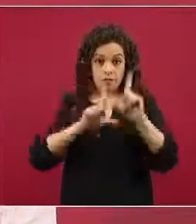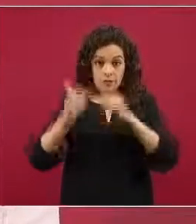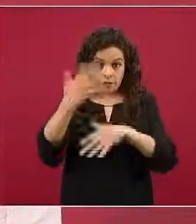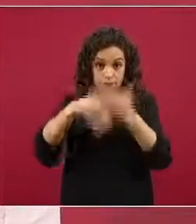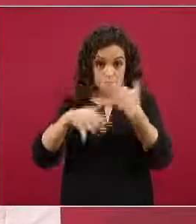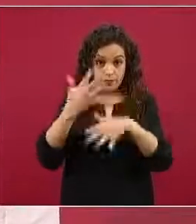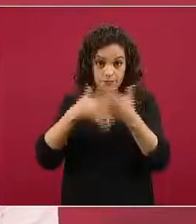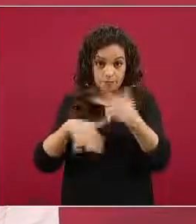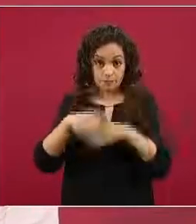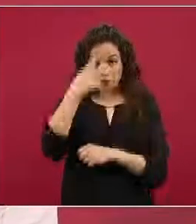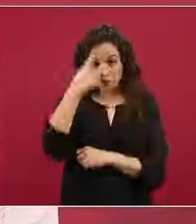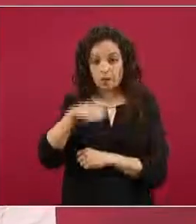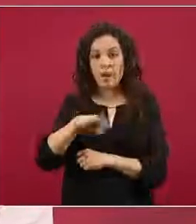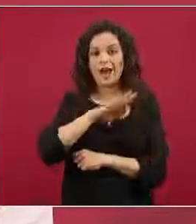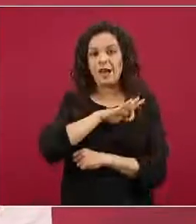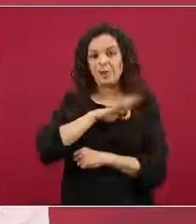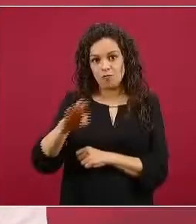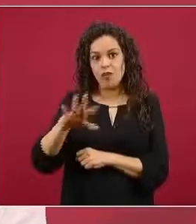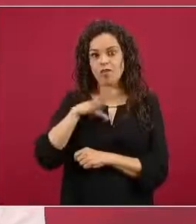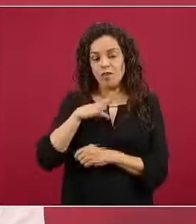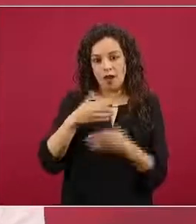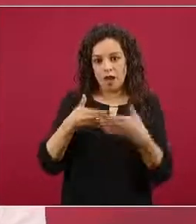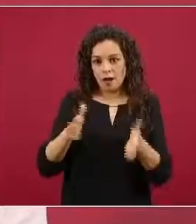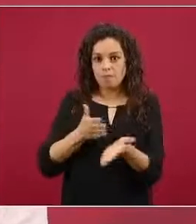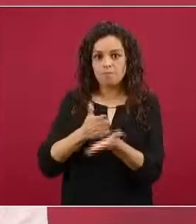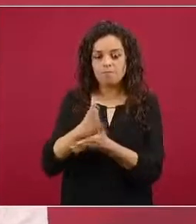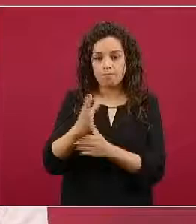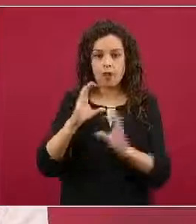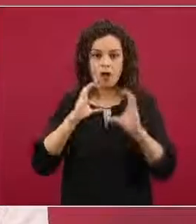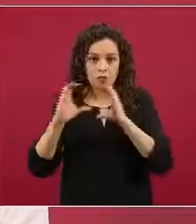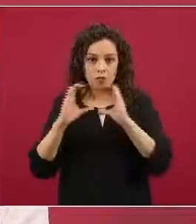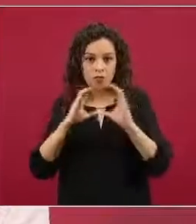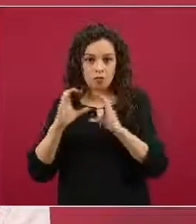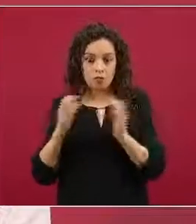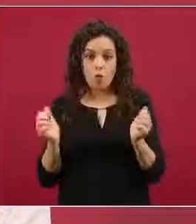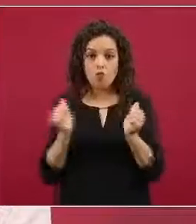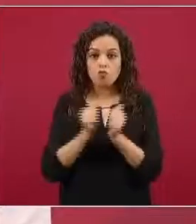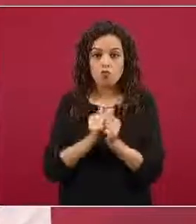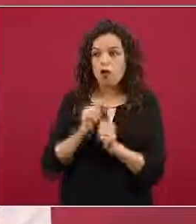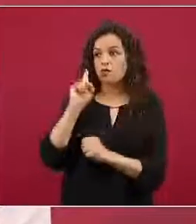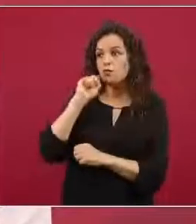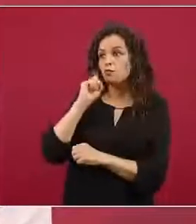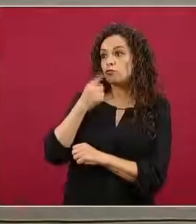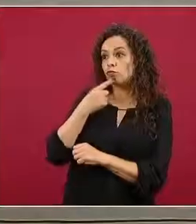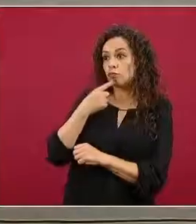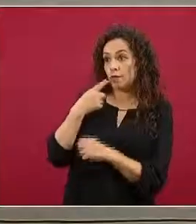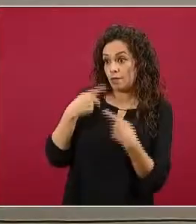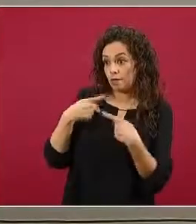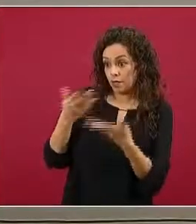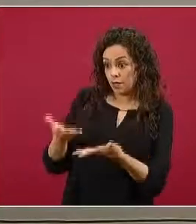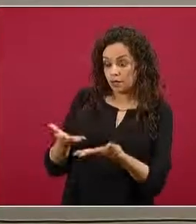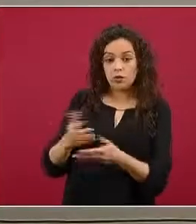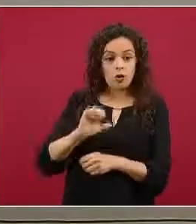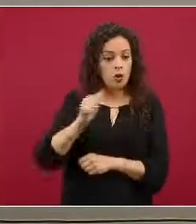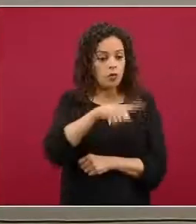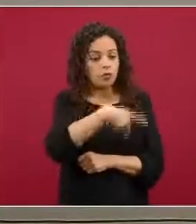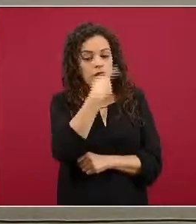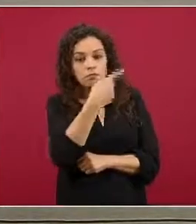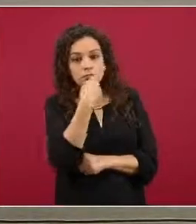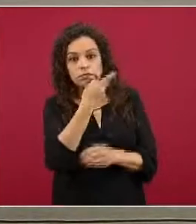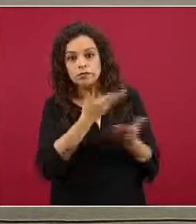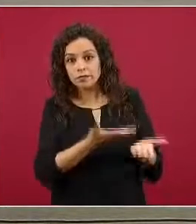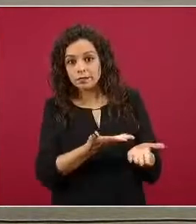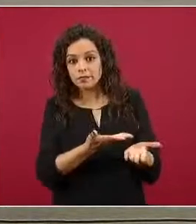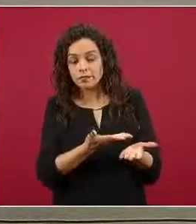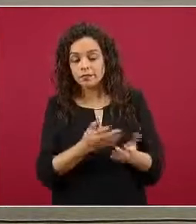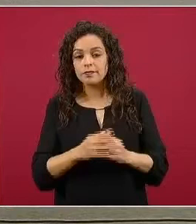para romper la barrera de comunicación entre una persona sorda y una persona oyente, que pudiera ser